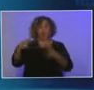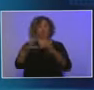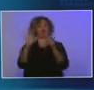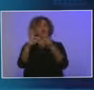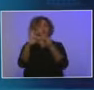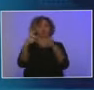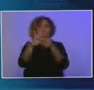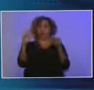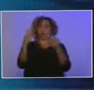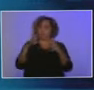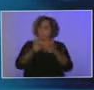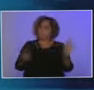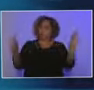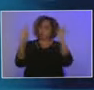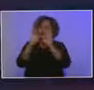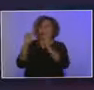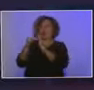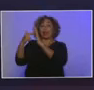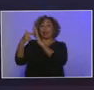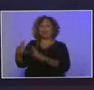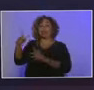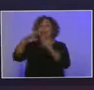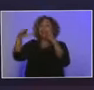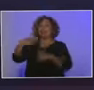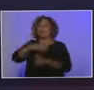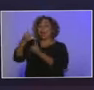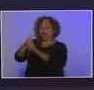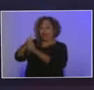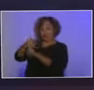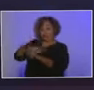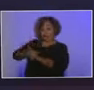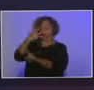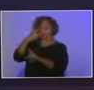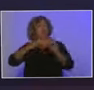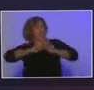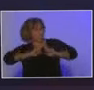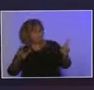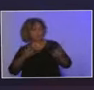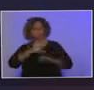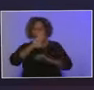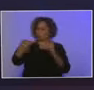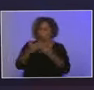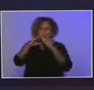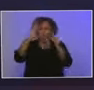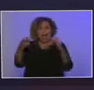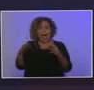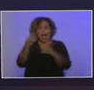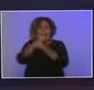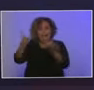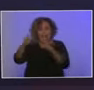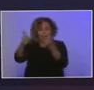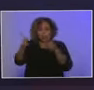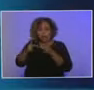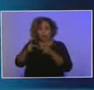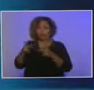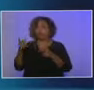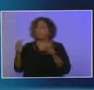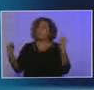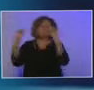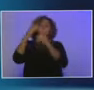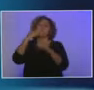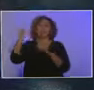al lado del jefe del representante de la Casa Blanca. Estamos listos, tenemos todos los refugios, más refugios que nunca. Y ustedes me dicen que no es verdad.